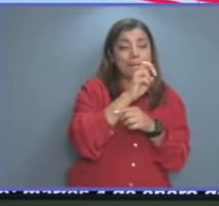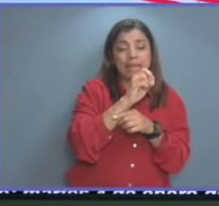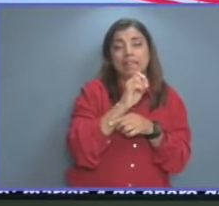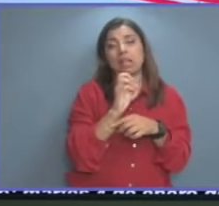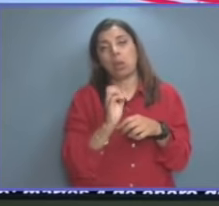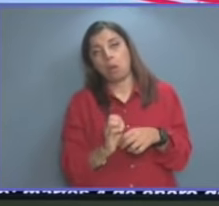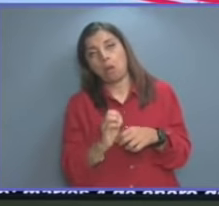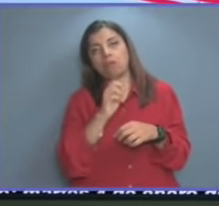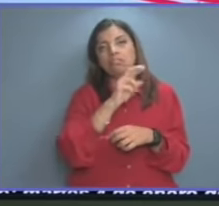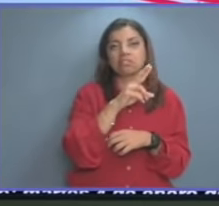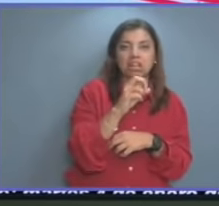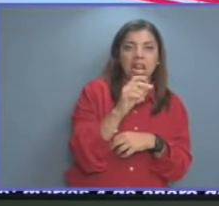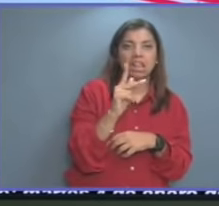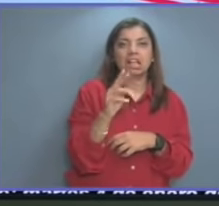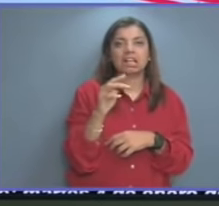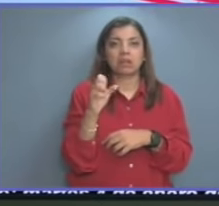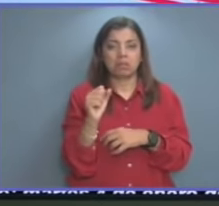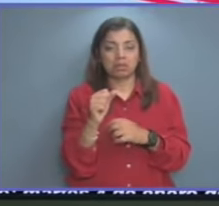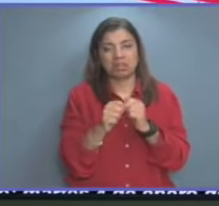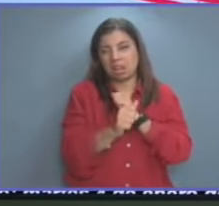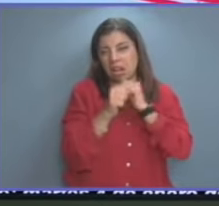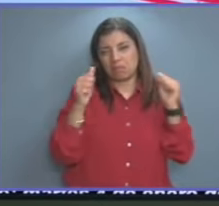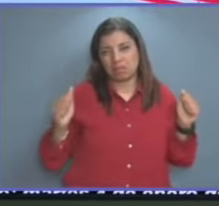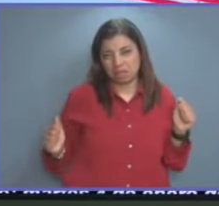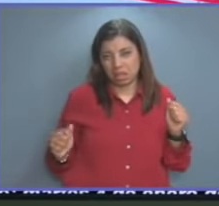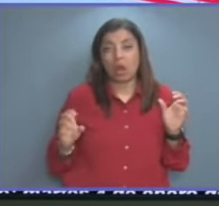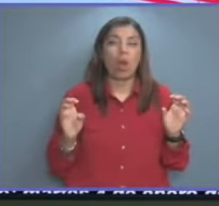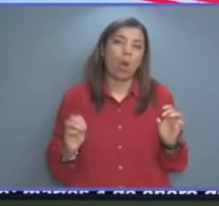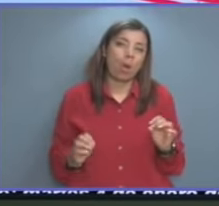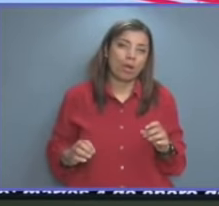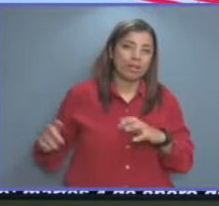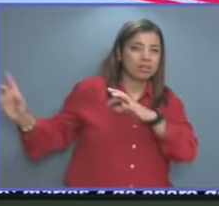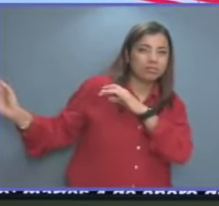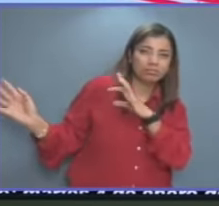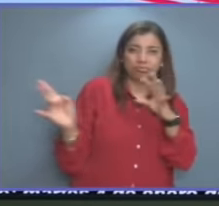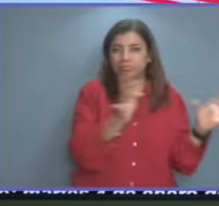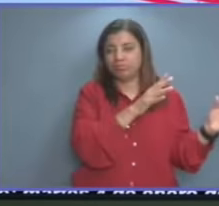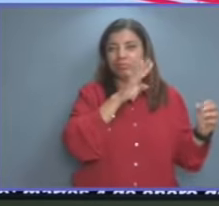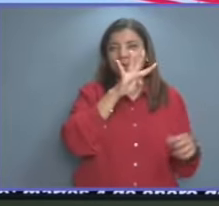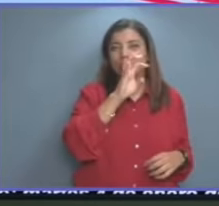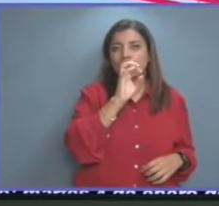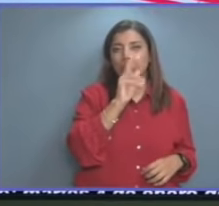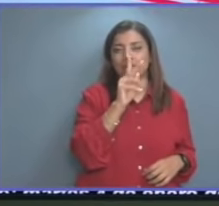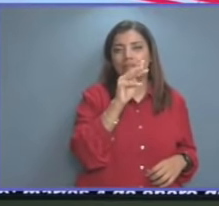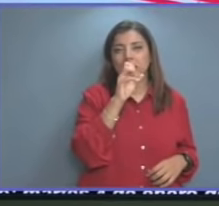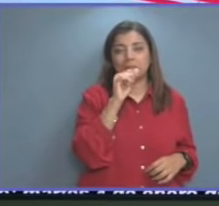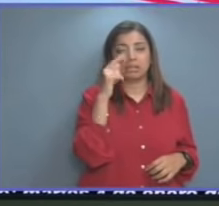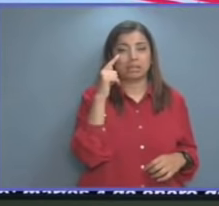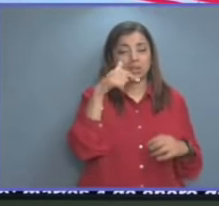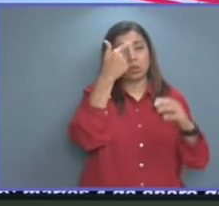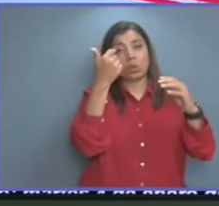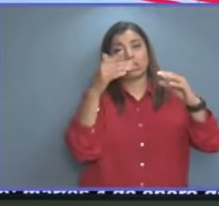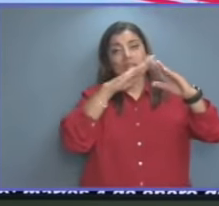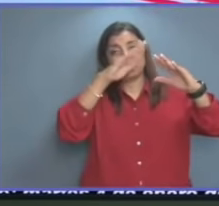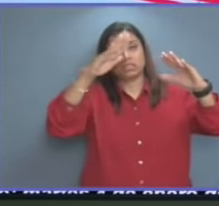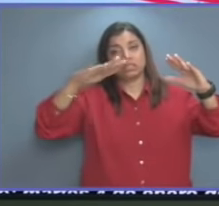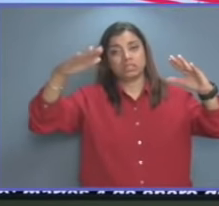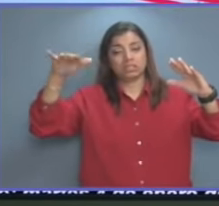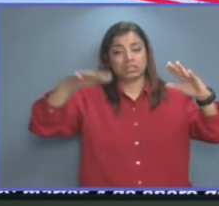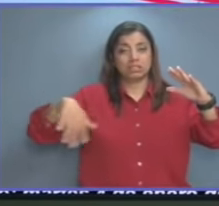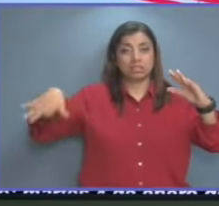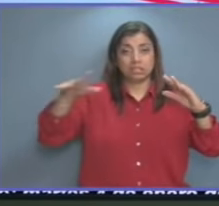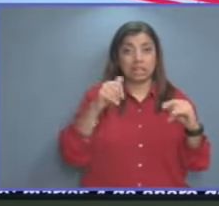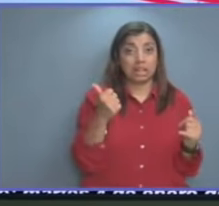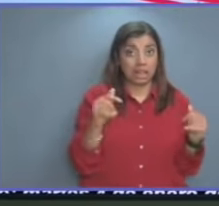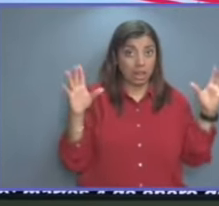kilómetros por hora en horas de la mañana y ráfagas ocasionales que podría alcanzar los 40 kilómetros por hora en zonas altas y descampadas ya durante la